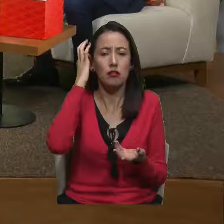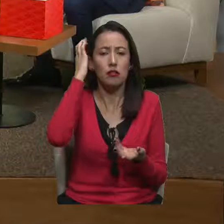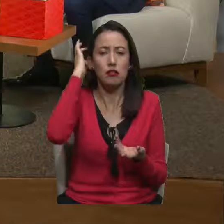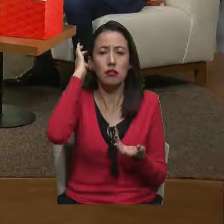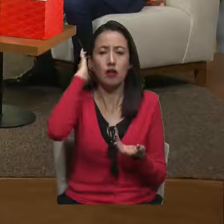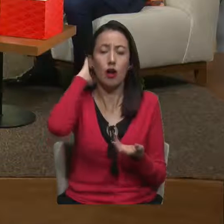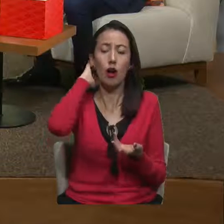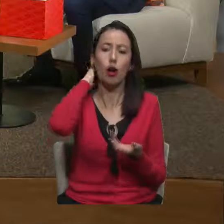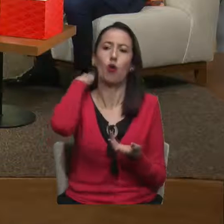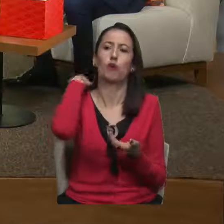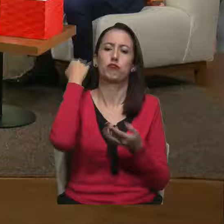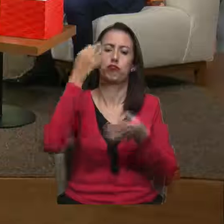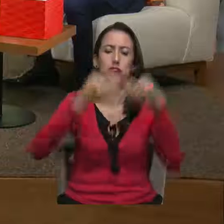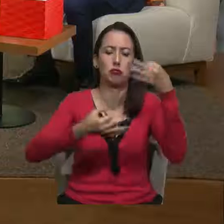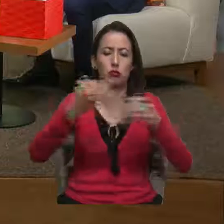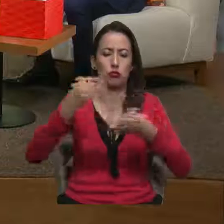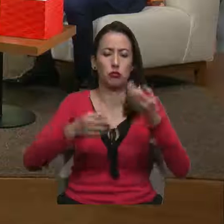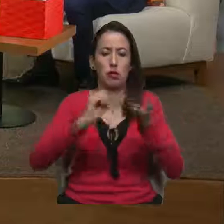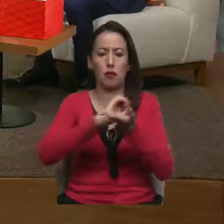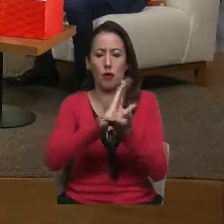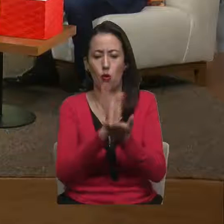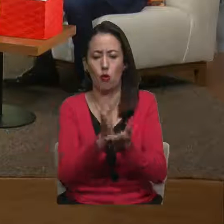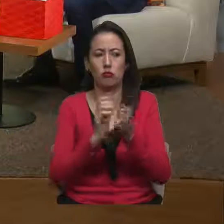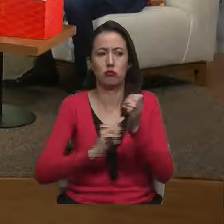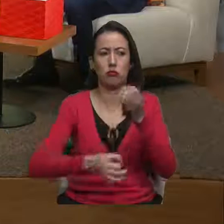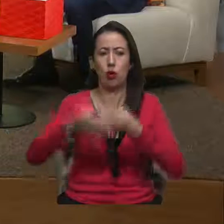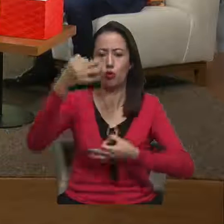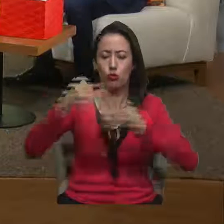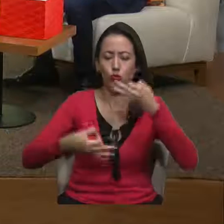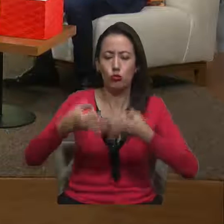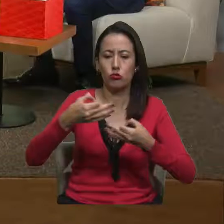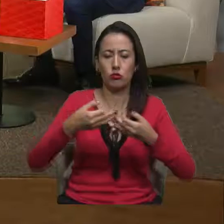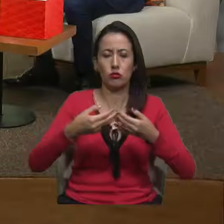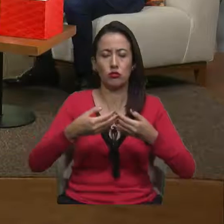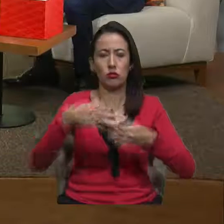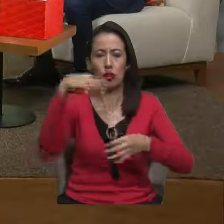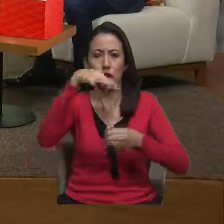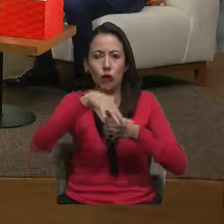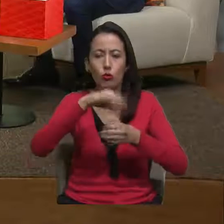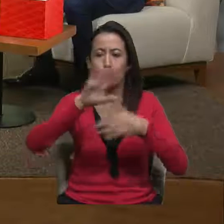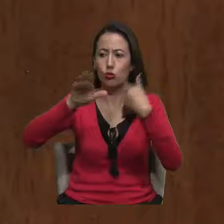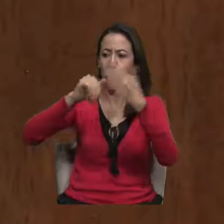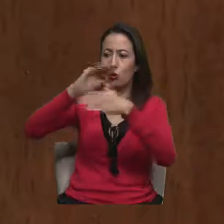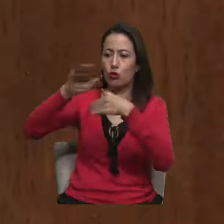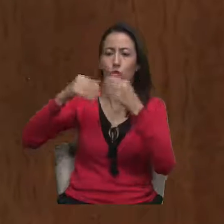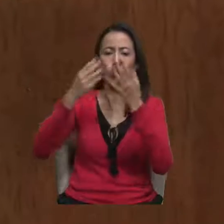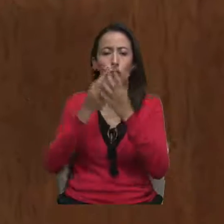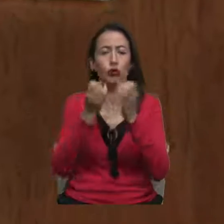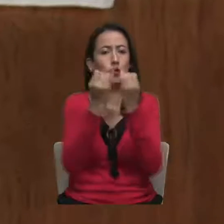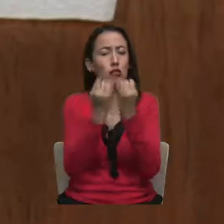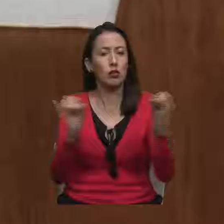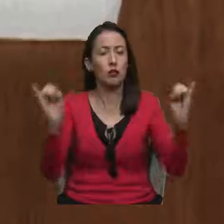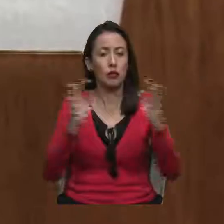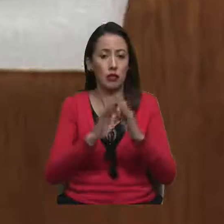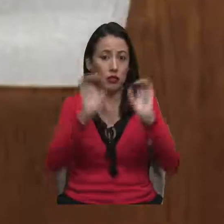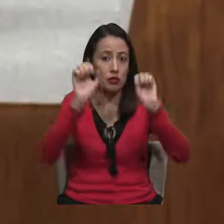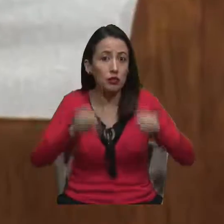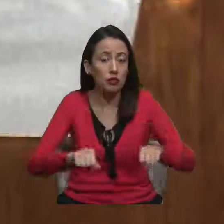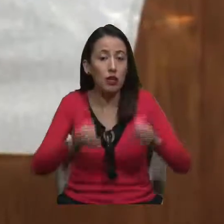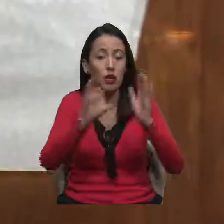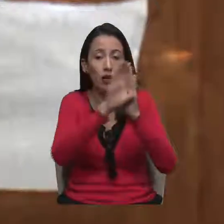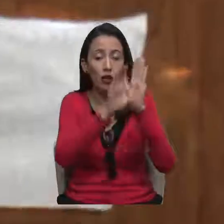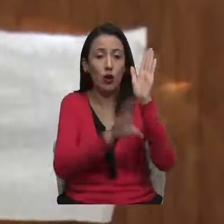función ejecutiva legislativa de la de la electoral etcétera que es lo que ha pasado está eso en la